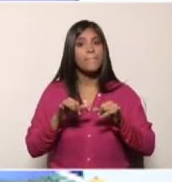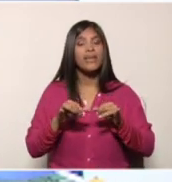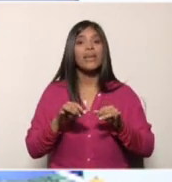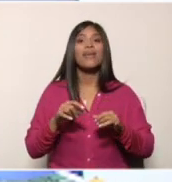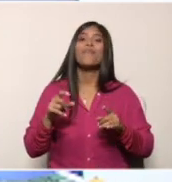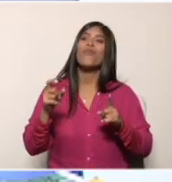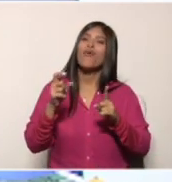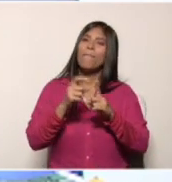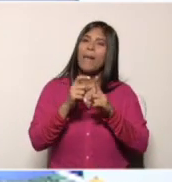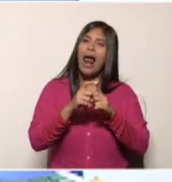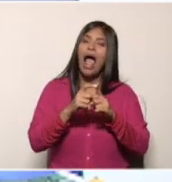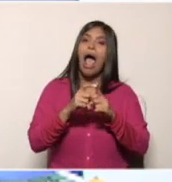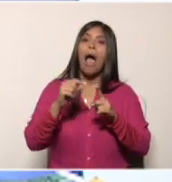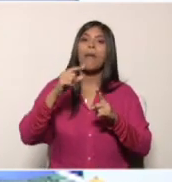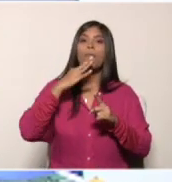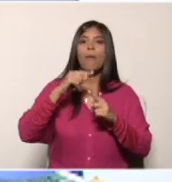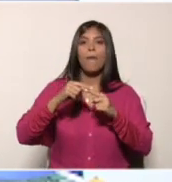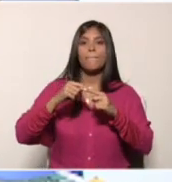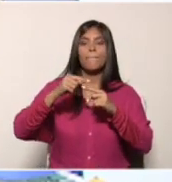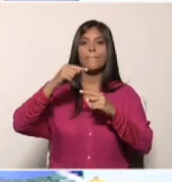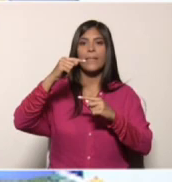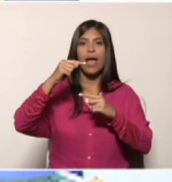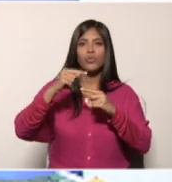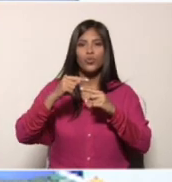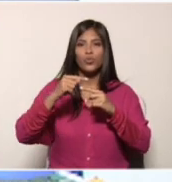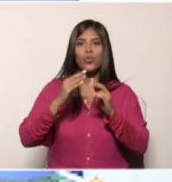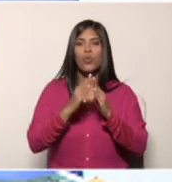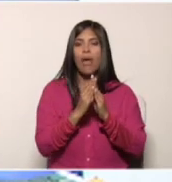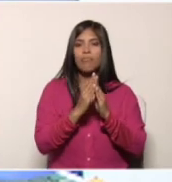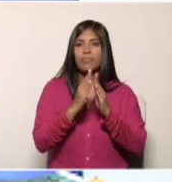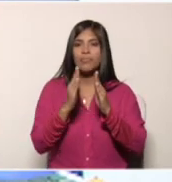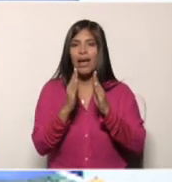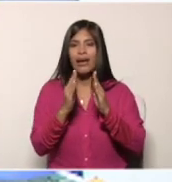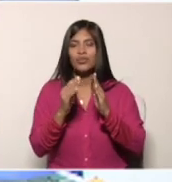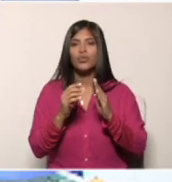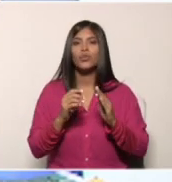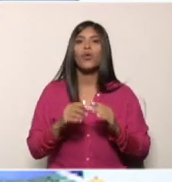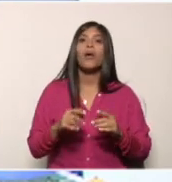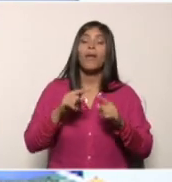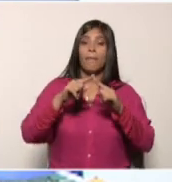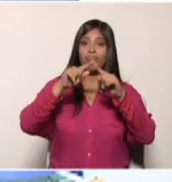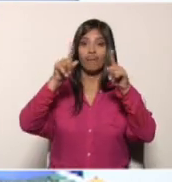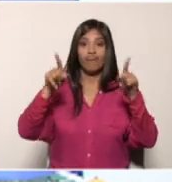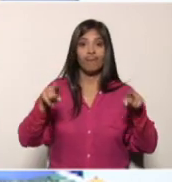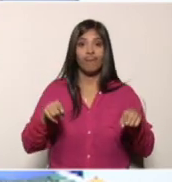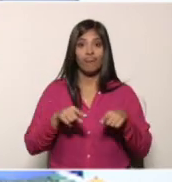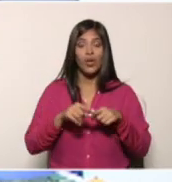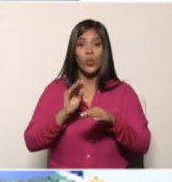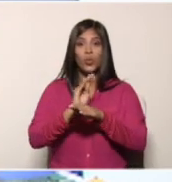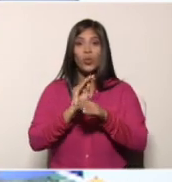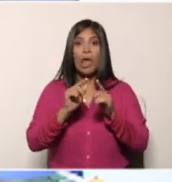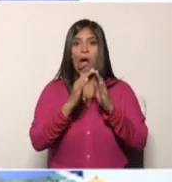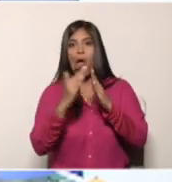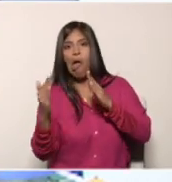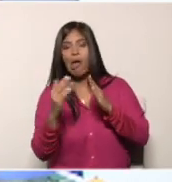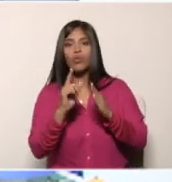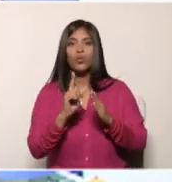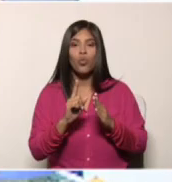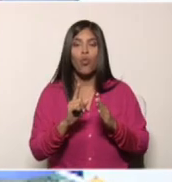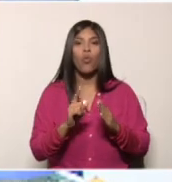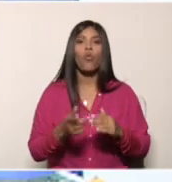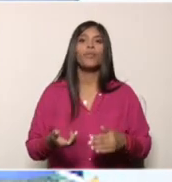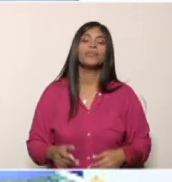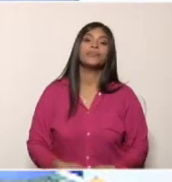aspectos formales en la escritura. ¿Qué son los aspectos formales? Mantener los márgenes, utilizar sus